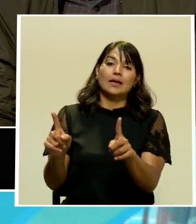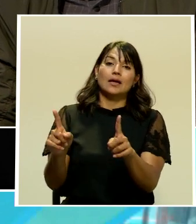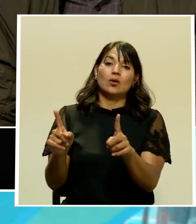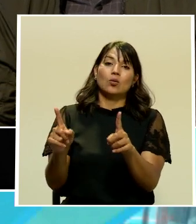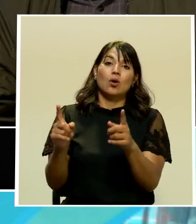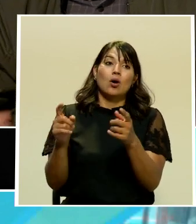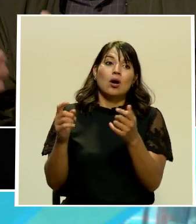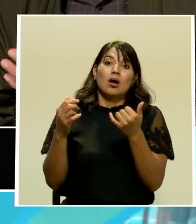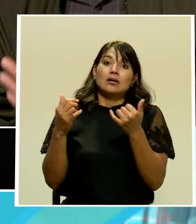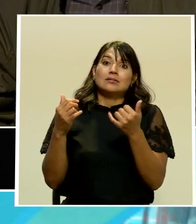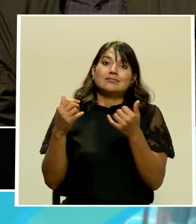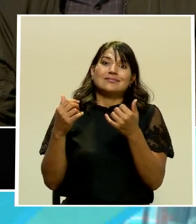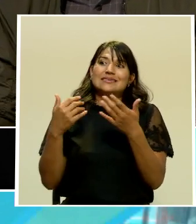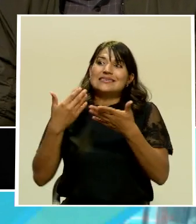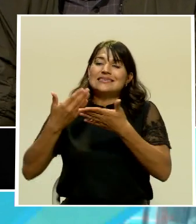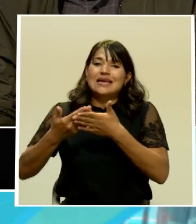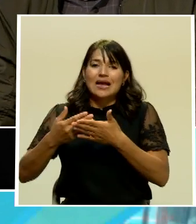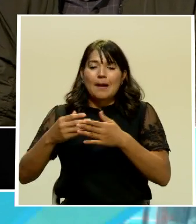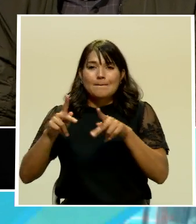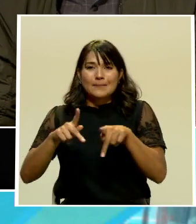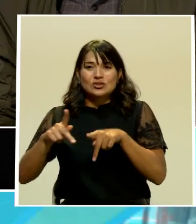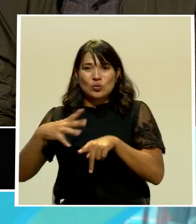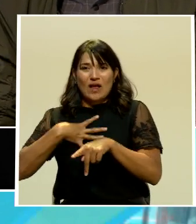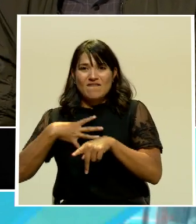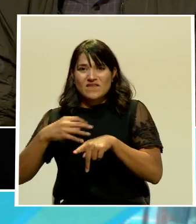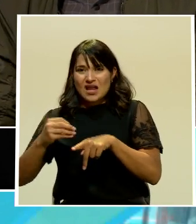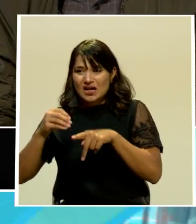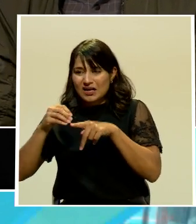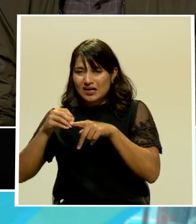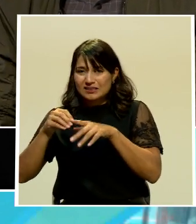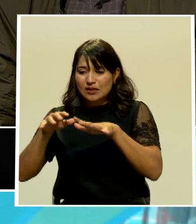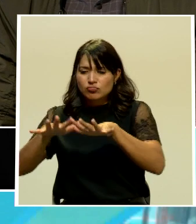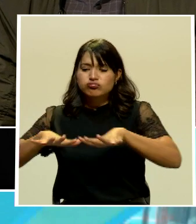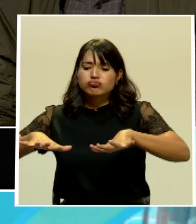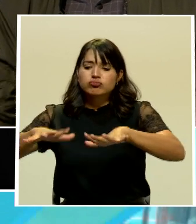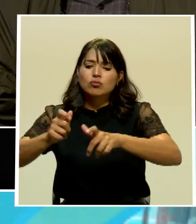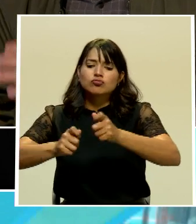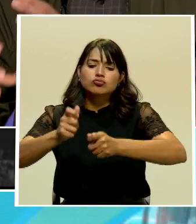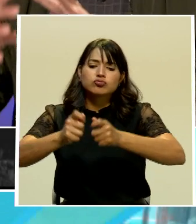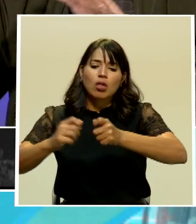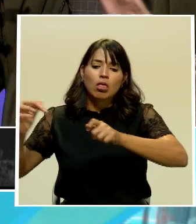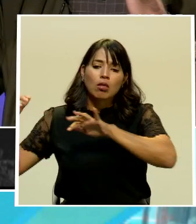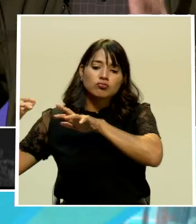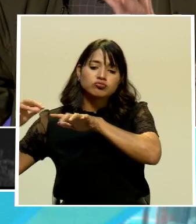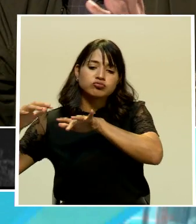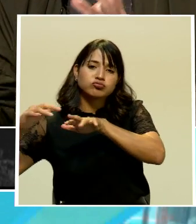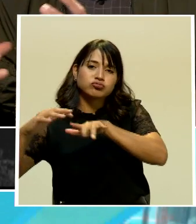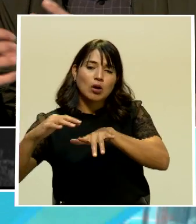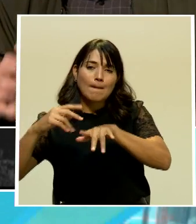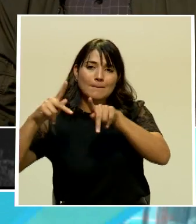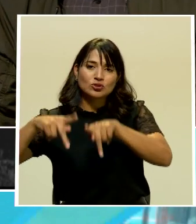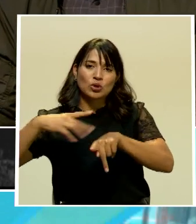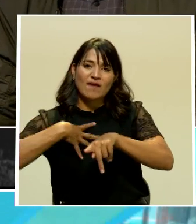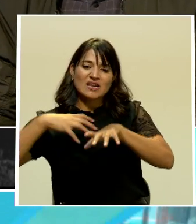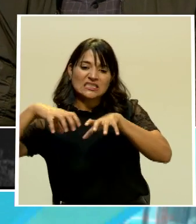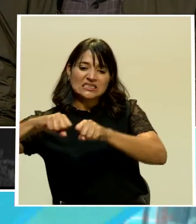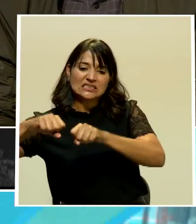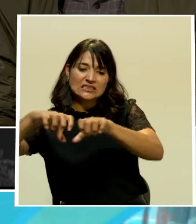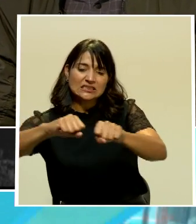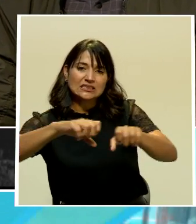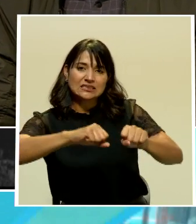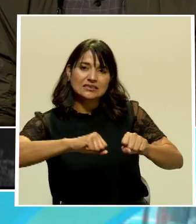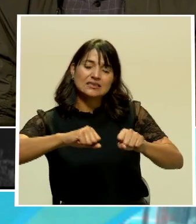de los blancos y todo este mito que existe alrededor de la construcción de los blancos. Entonces el mito blanco es un retrato que de